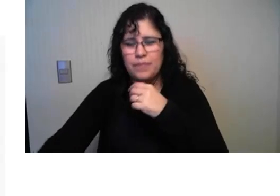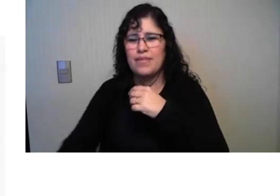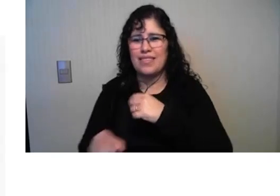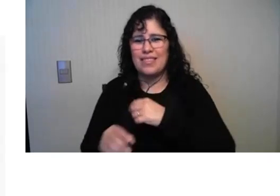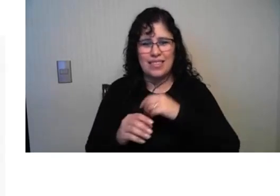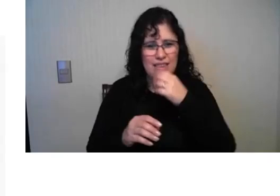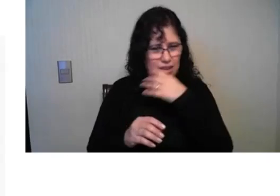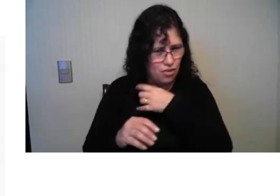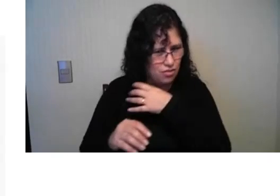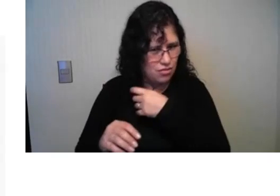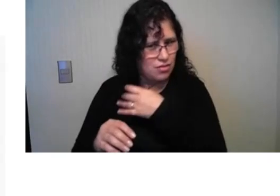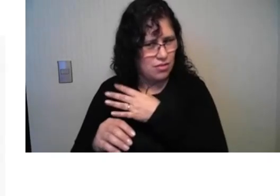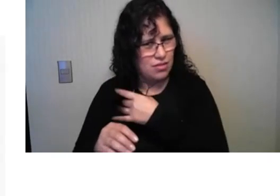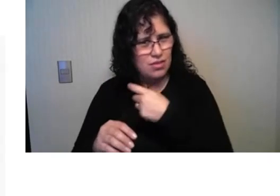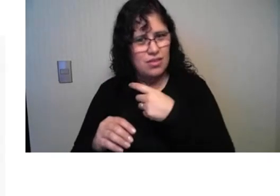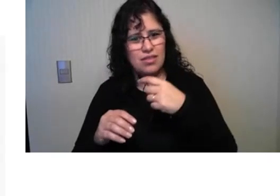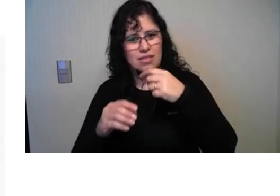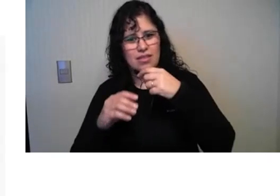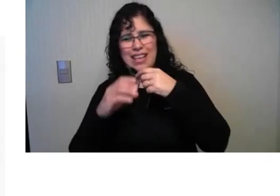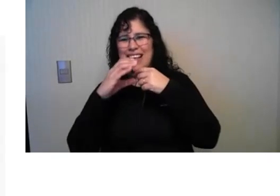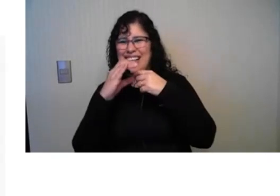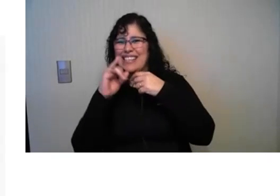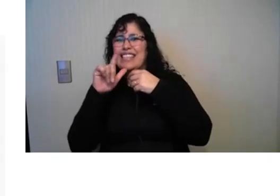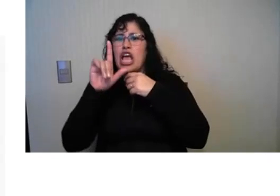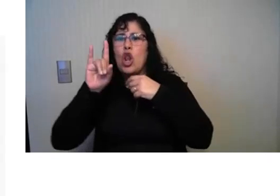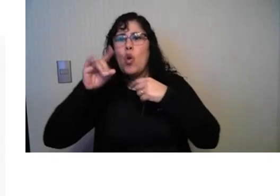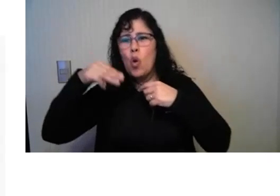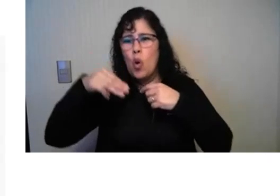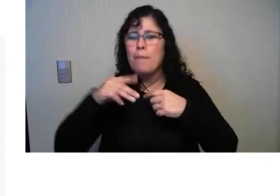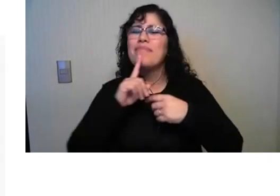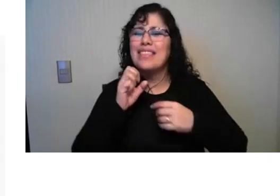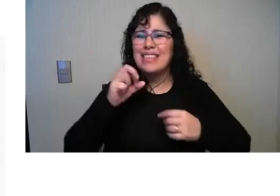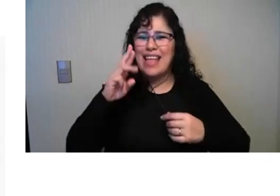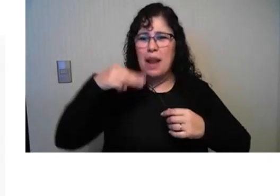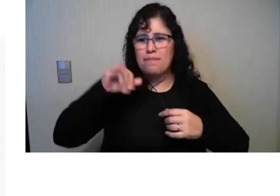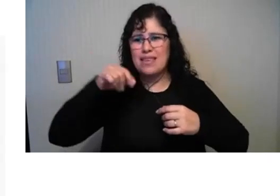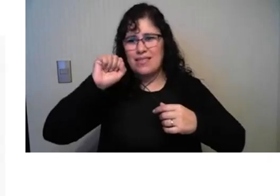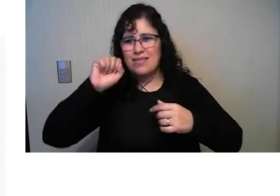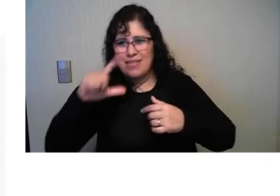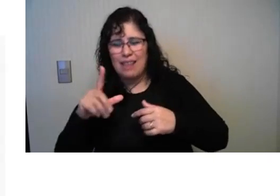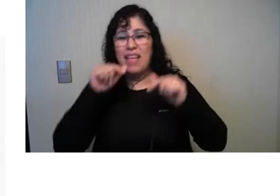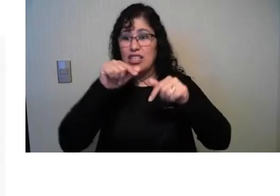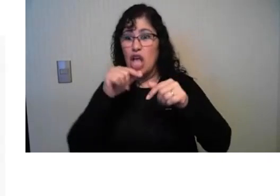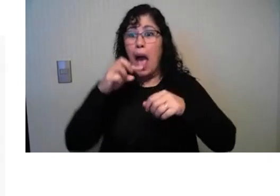terminal. Un término, filum terminal. Es una extensión de la pía madre.